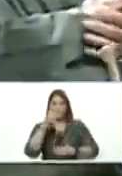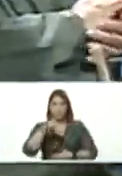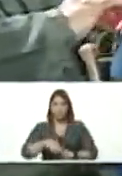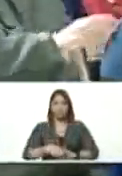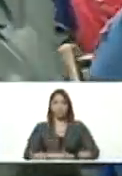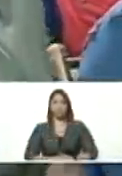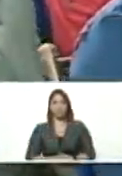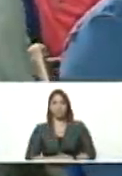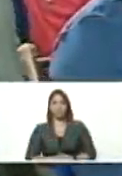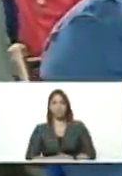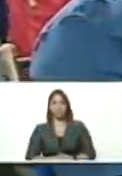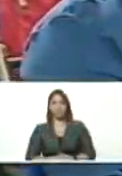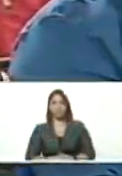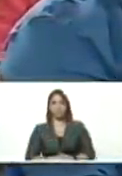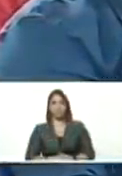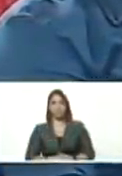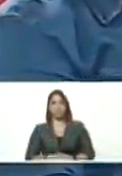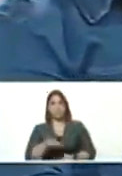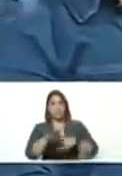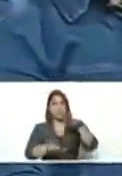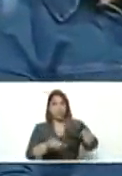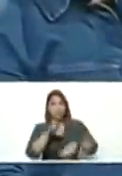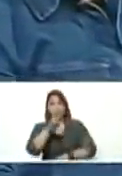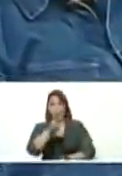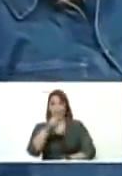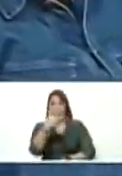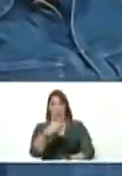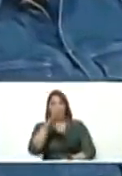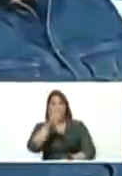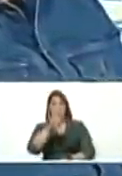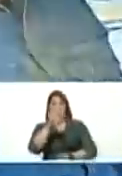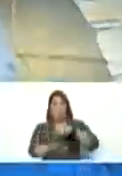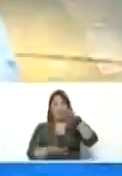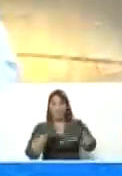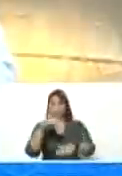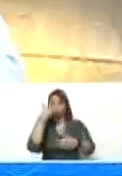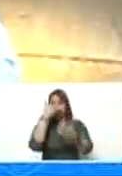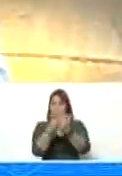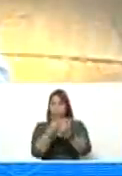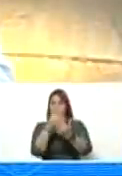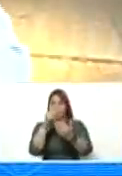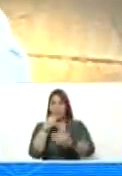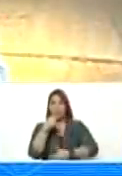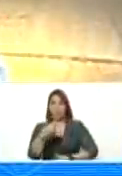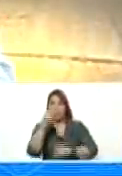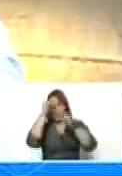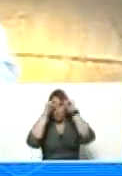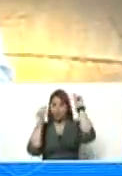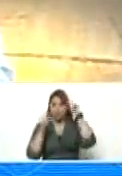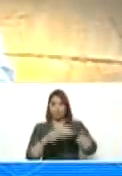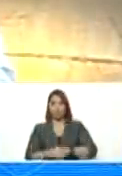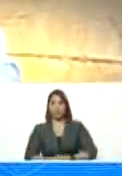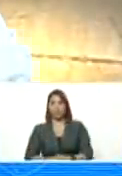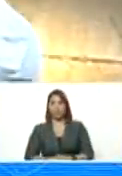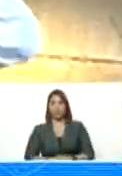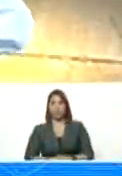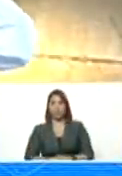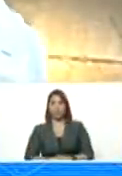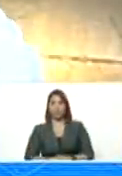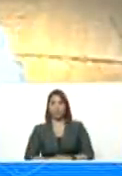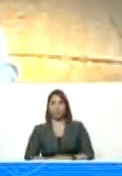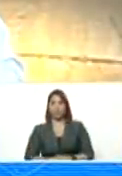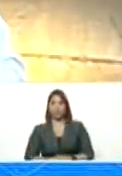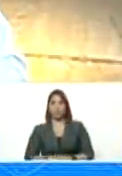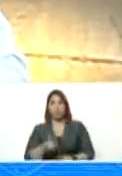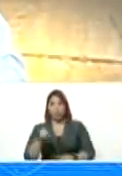También, señor presidente. Llevo un paso, dos pasos, tres pasos adelante. Como decía el Che Jacobo, ¿te acuerdas? Eso te lo